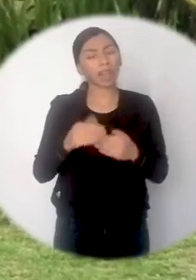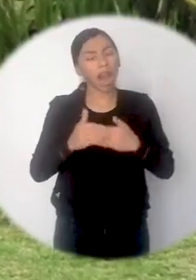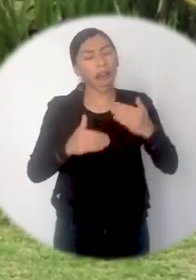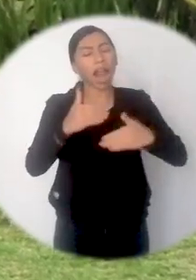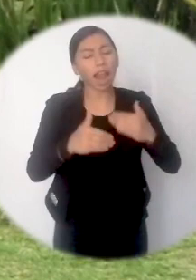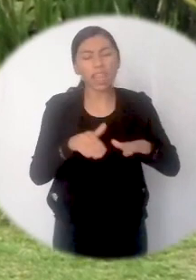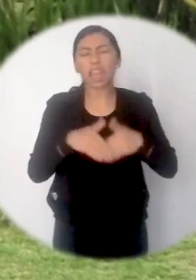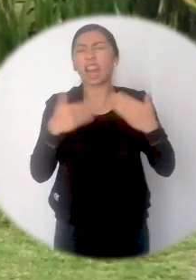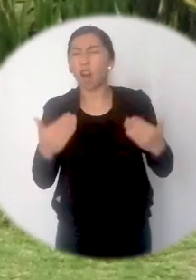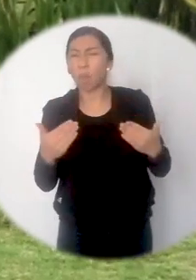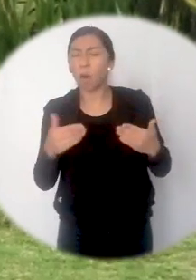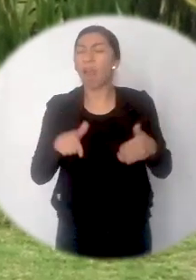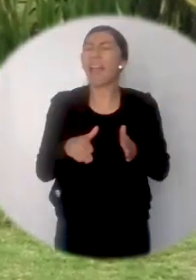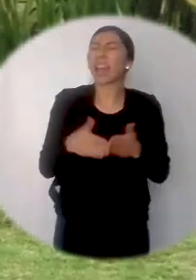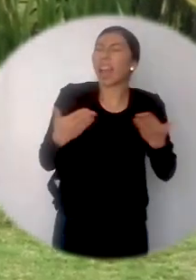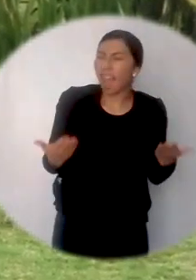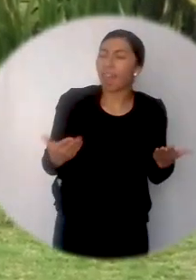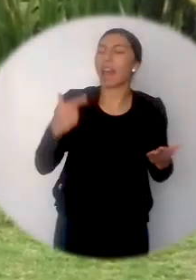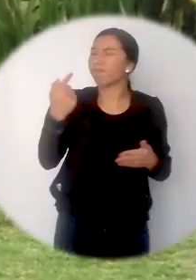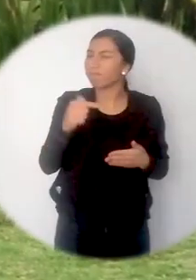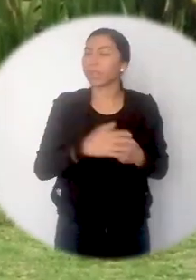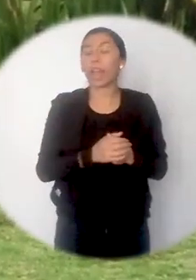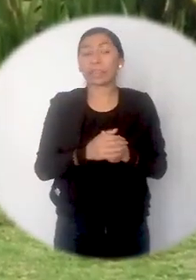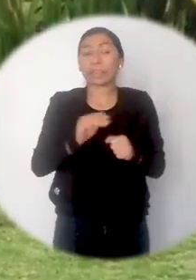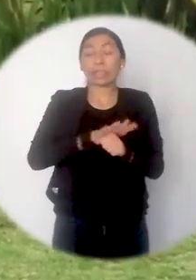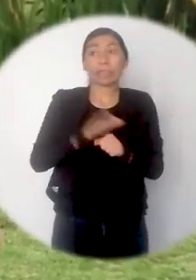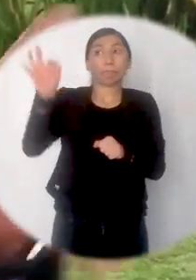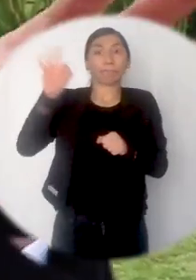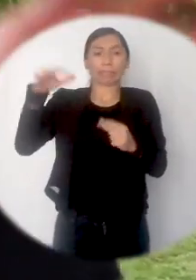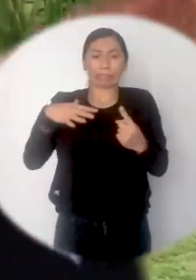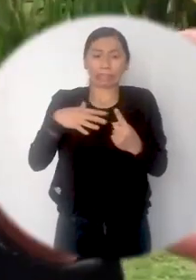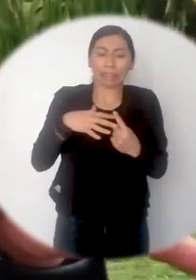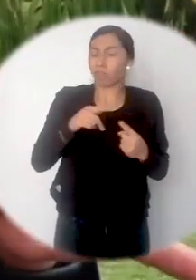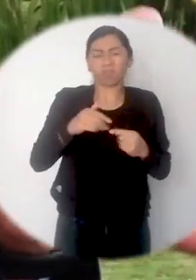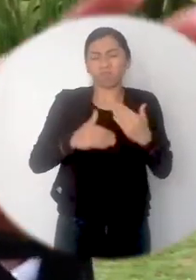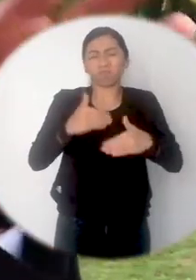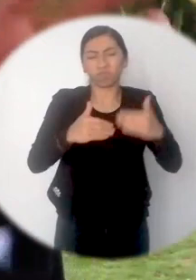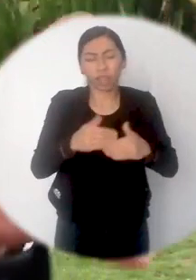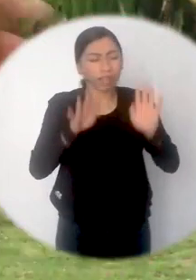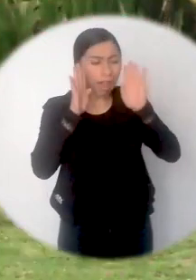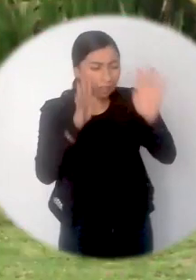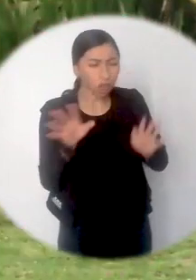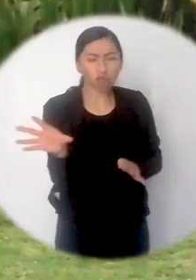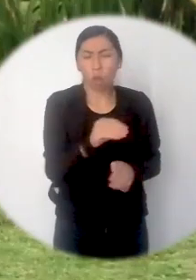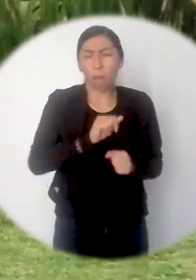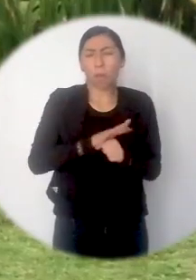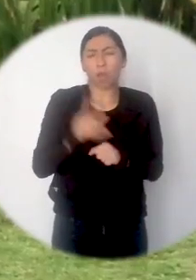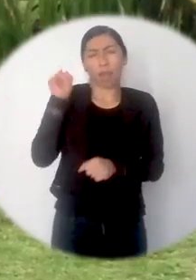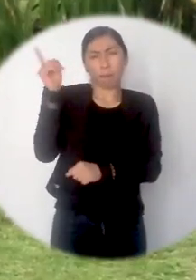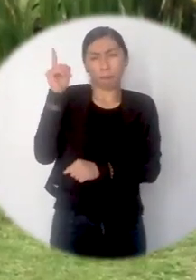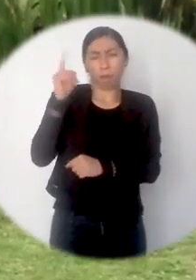qué avanzamos y cómo avanzamos en el 2020 a pesar de la pandemia, haciendo todo el proceso de atención de la política